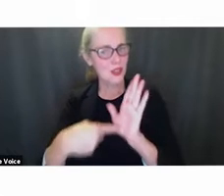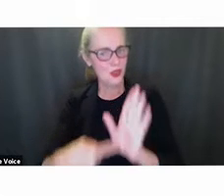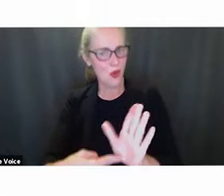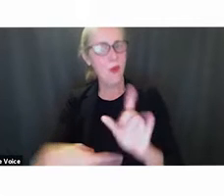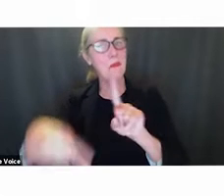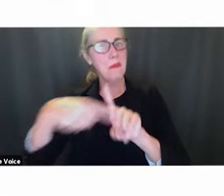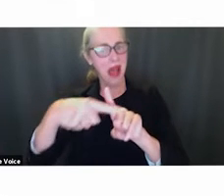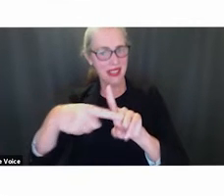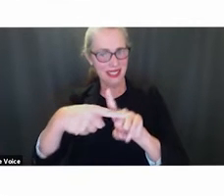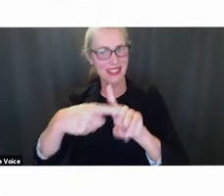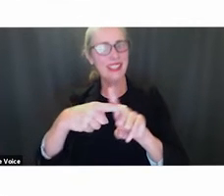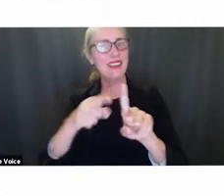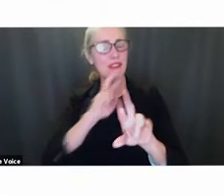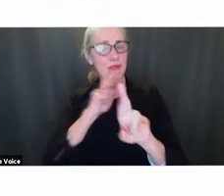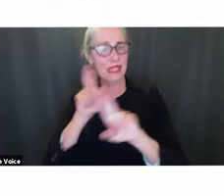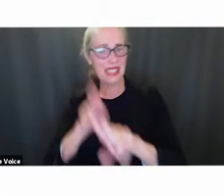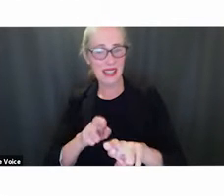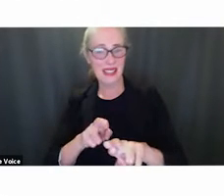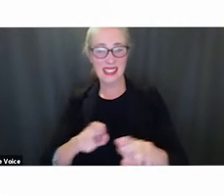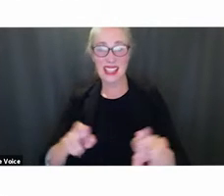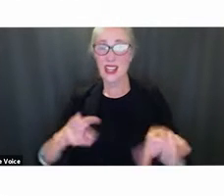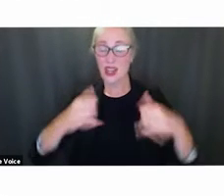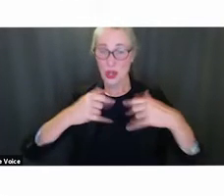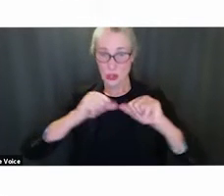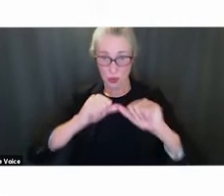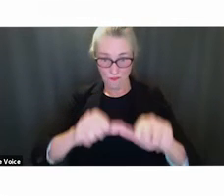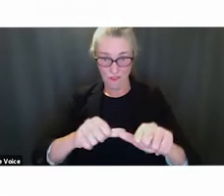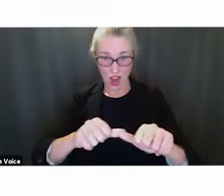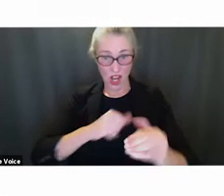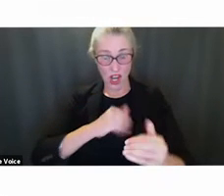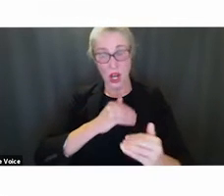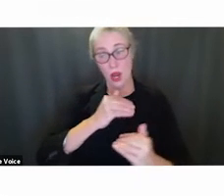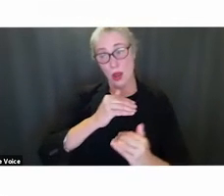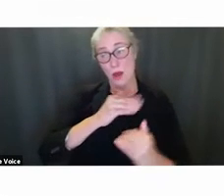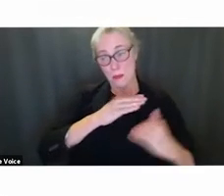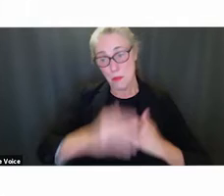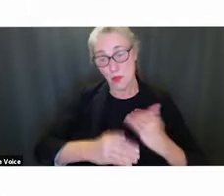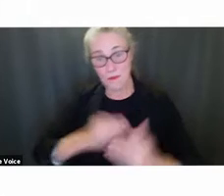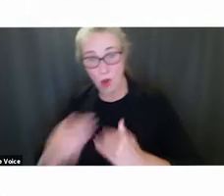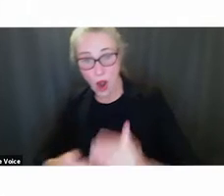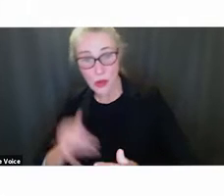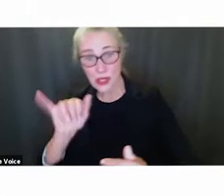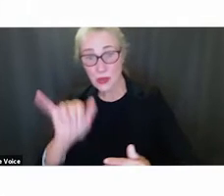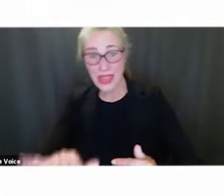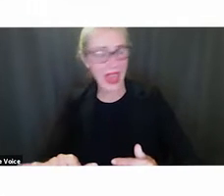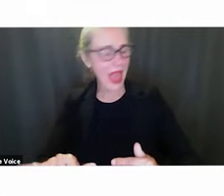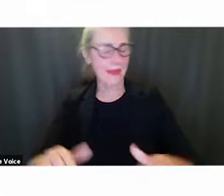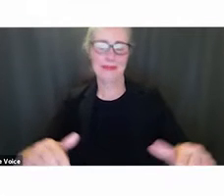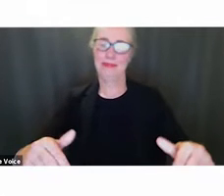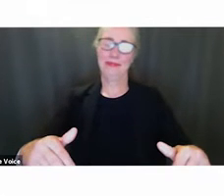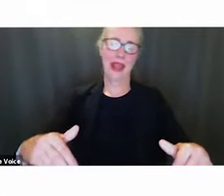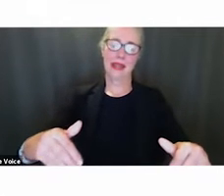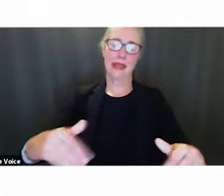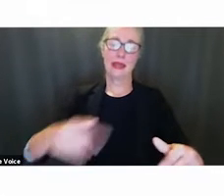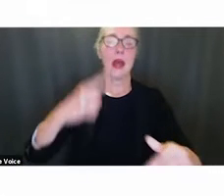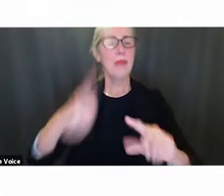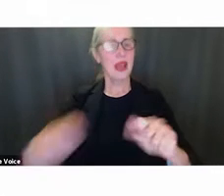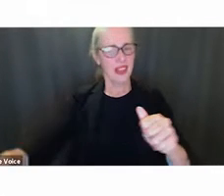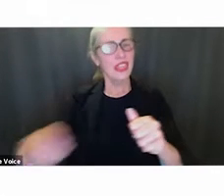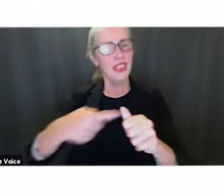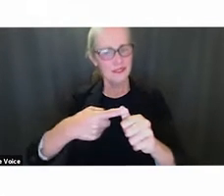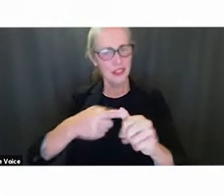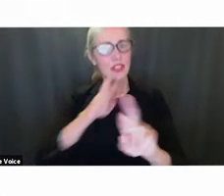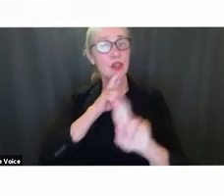No ha habido ninguna acción respecto a esa vacuna. Sencillamente, pues la primera ronda de